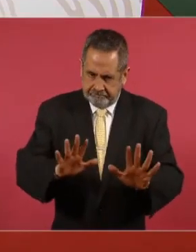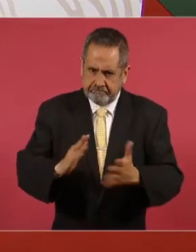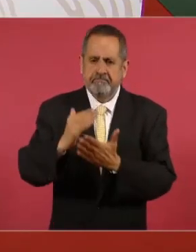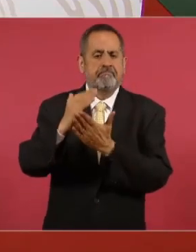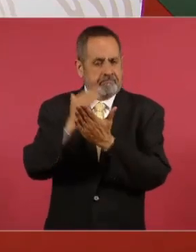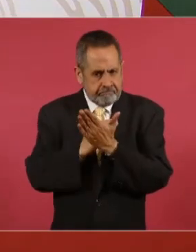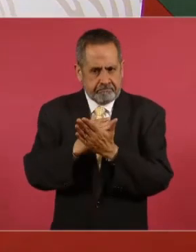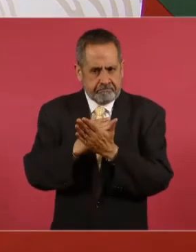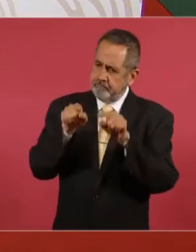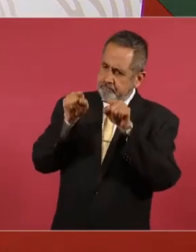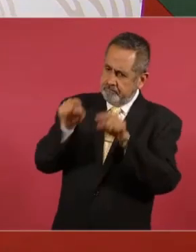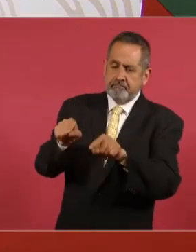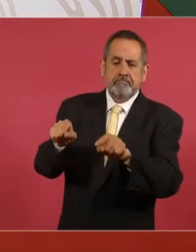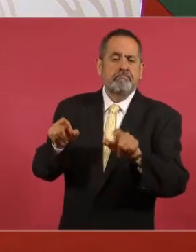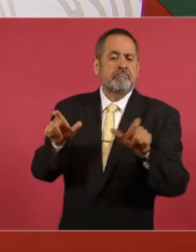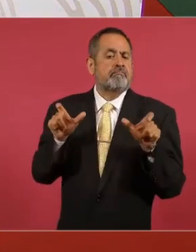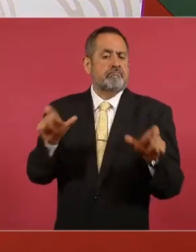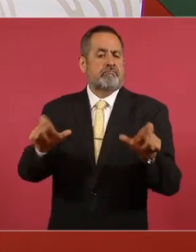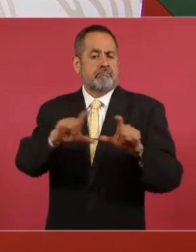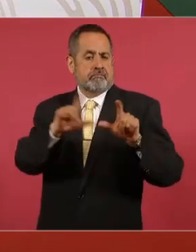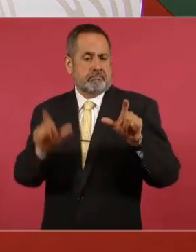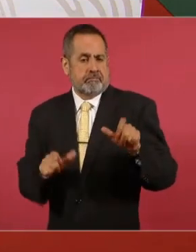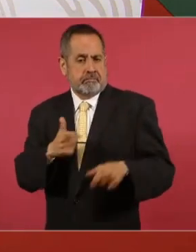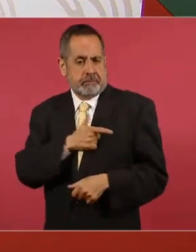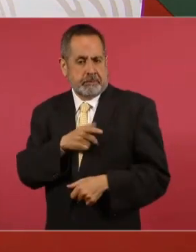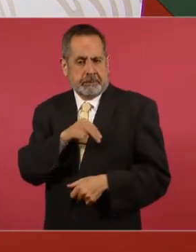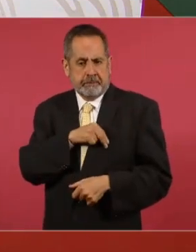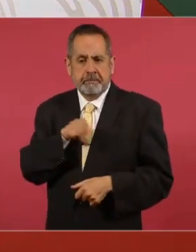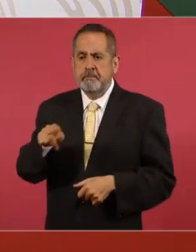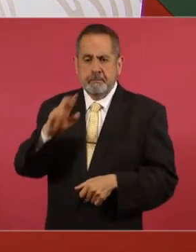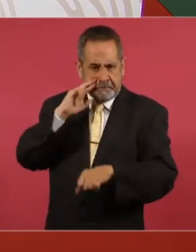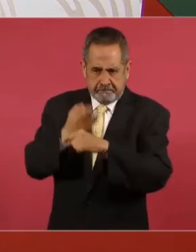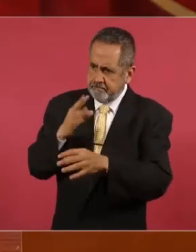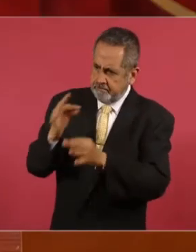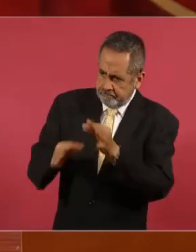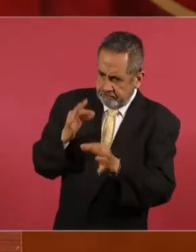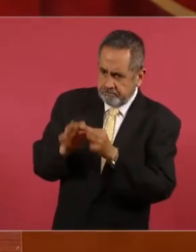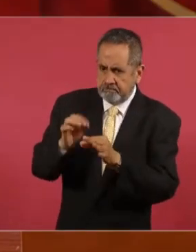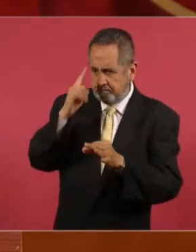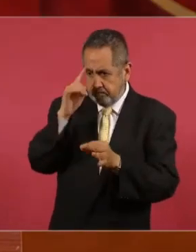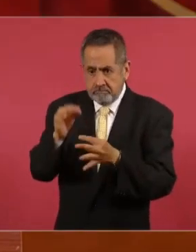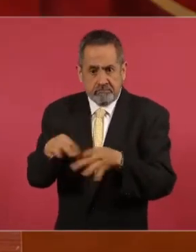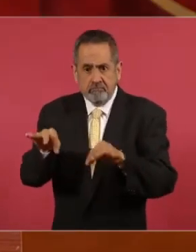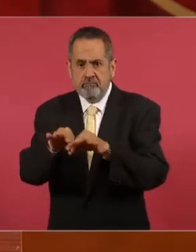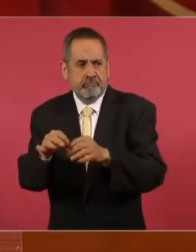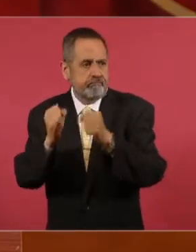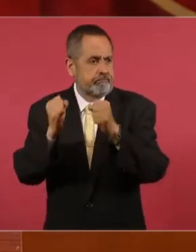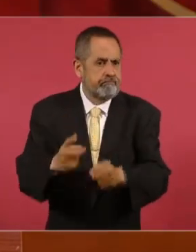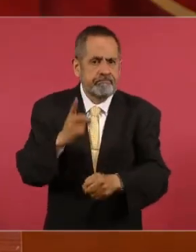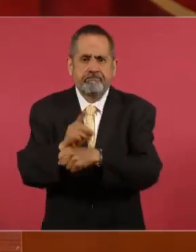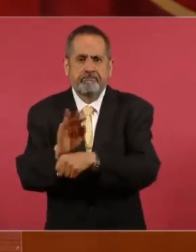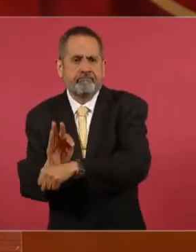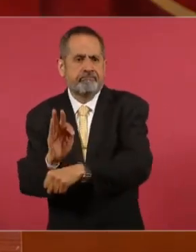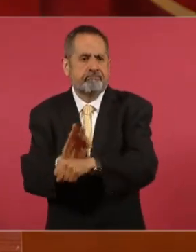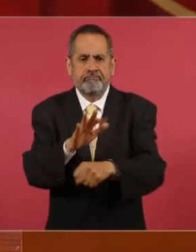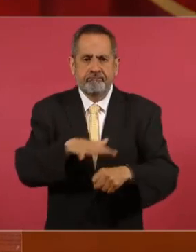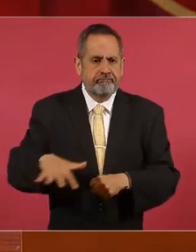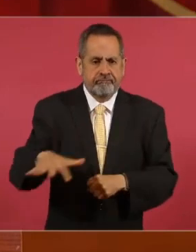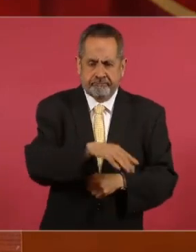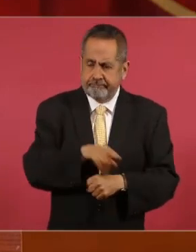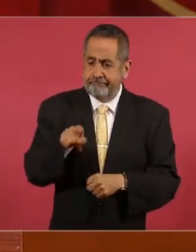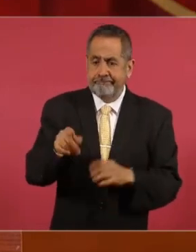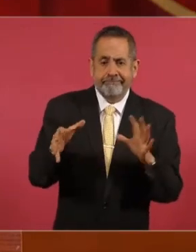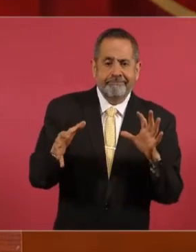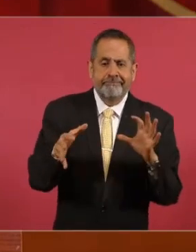propone que esta institución, creada para cumplir tareas importantes de seguridad pública forme